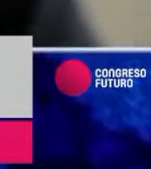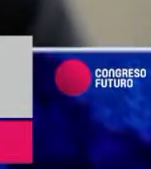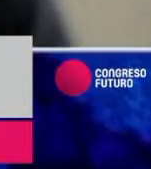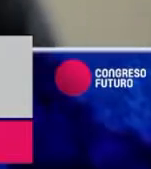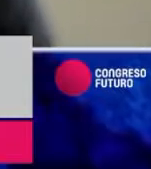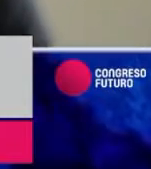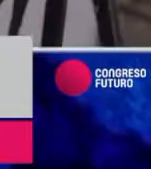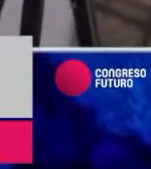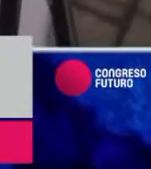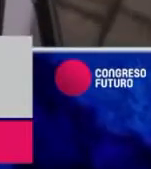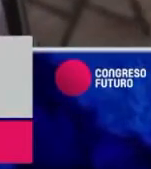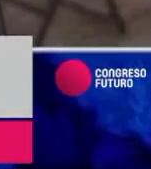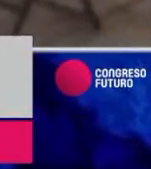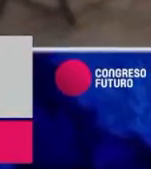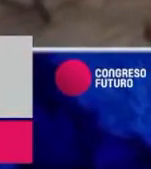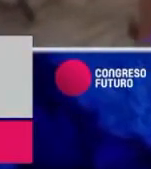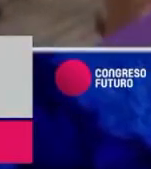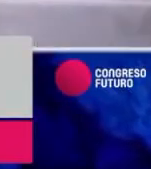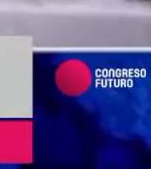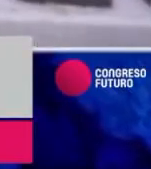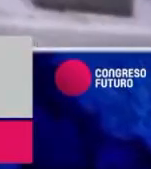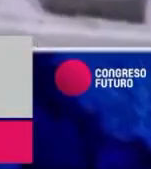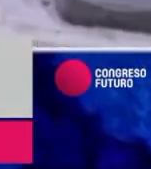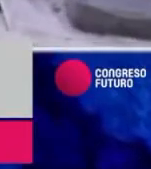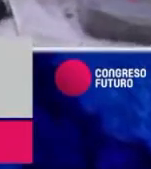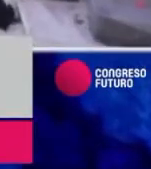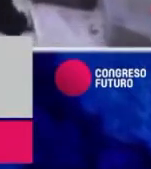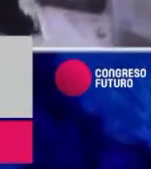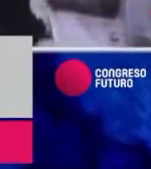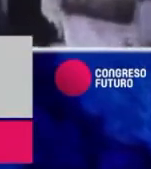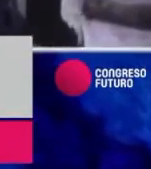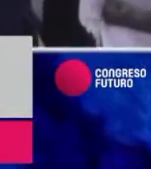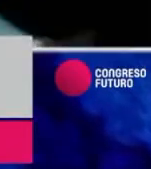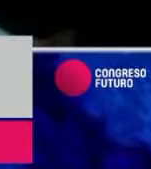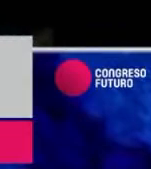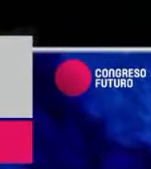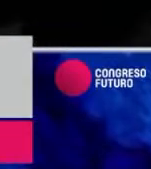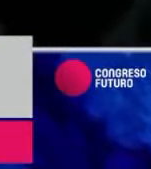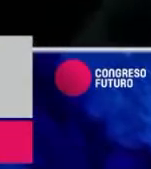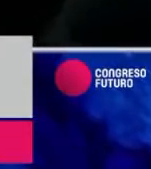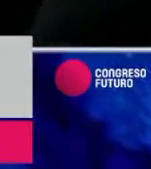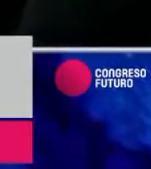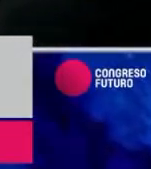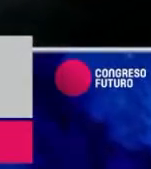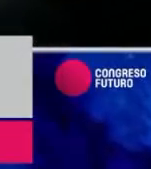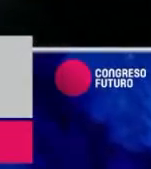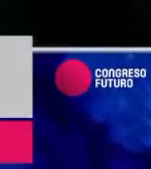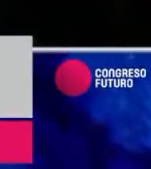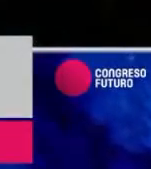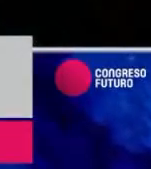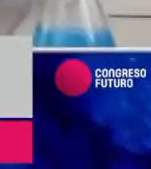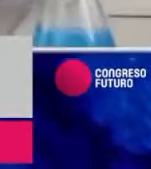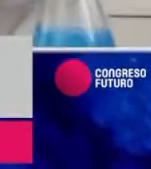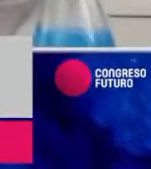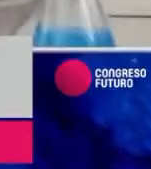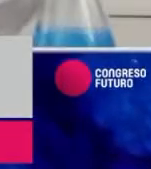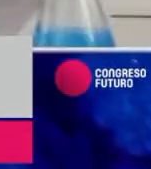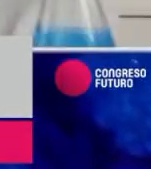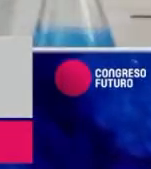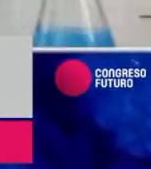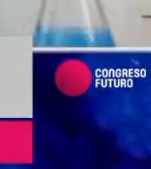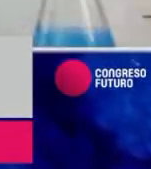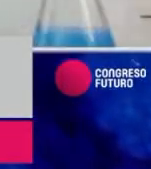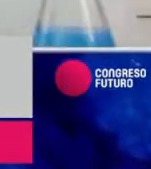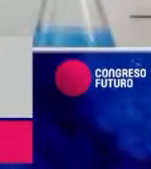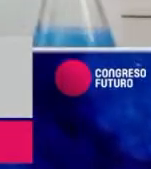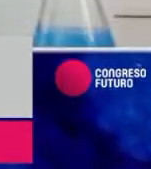que la mujer sea más empoderada, que pueda participar de mejor manera y llegar a otros espacios que hasta ahora han sido, digamos, como